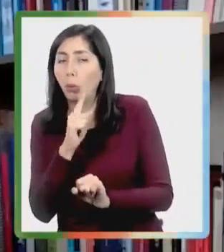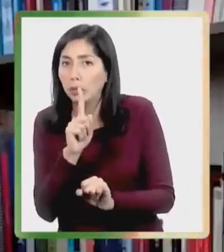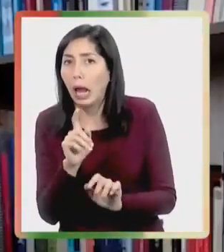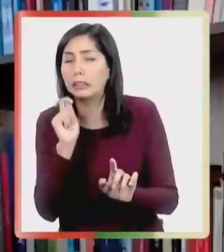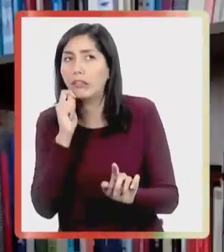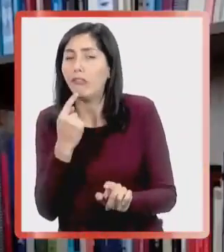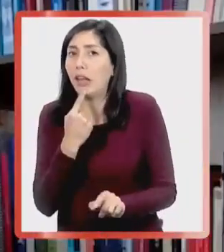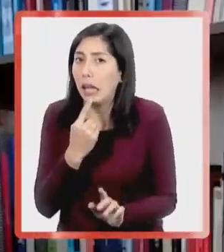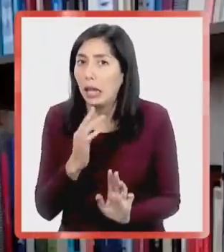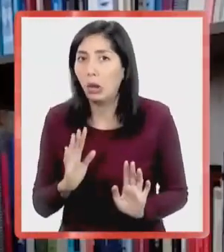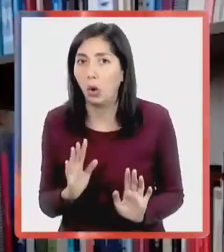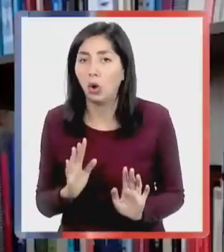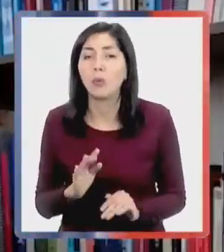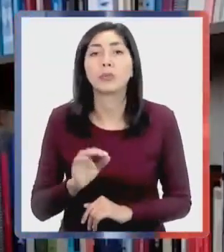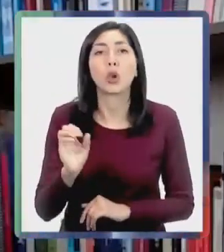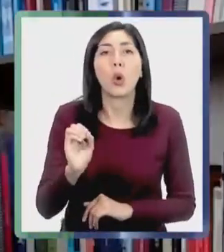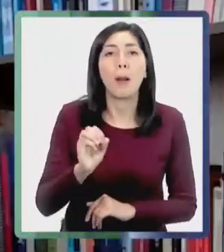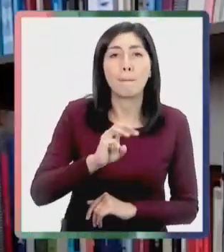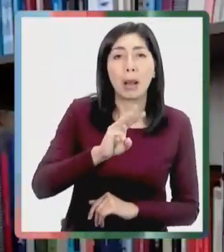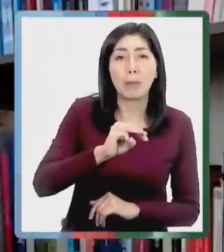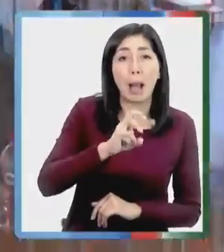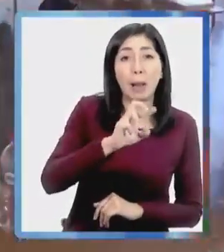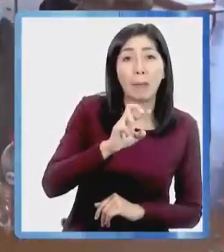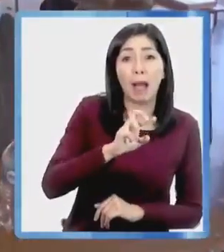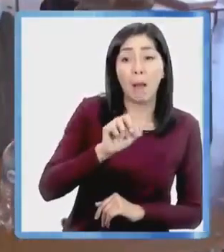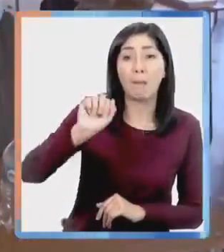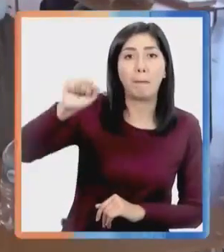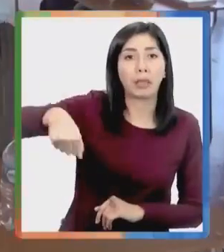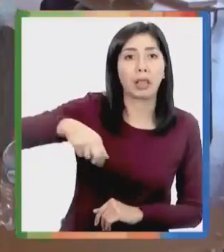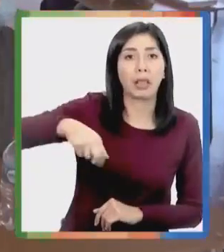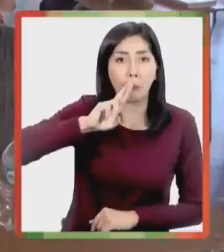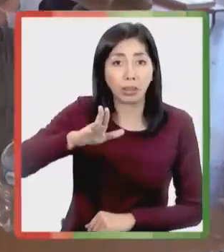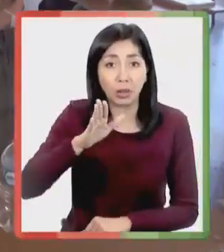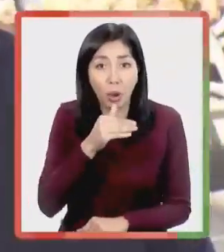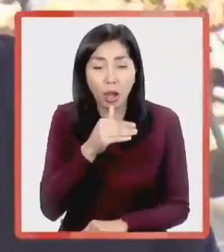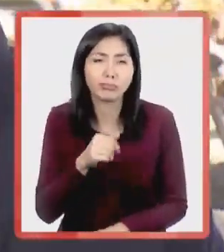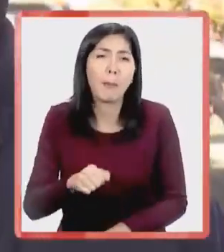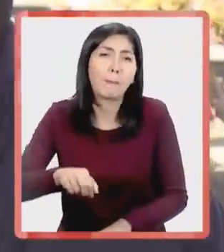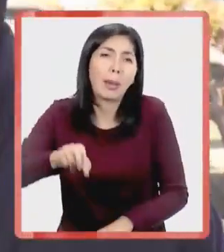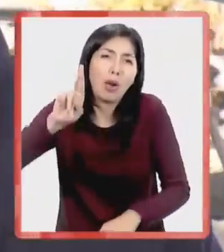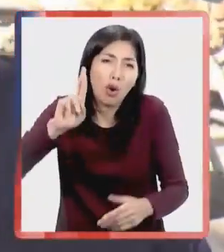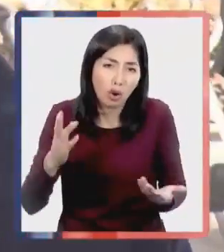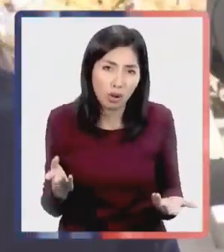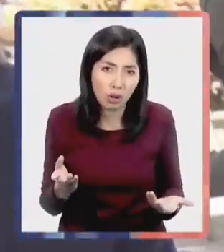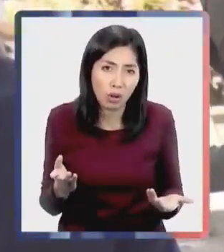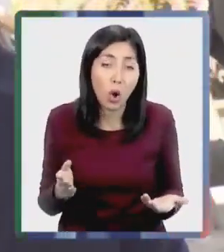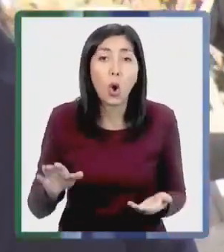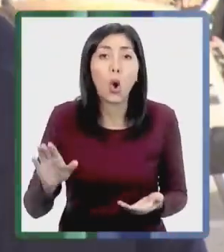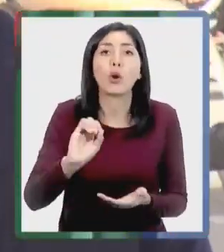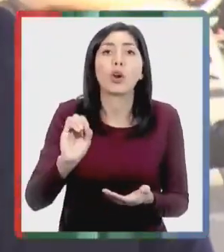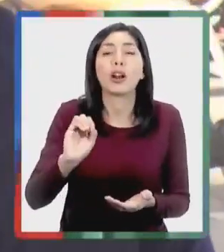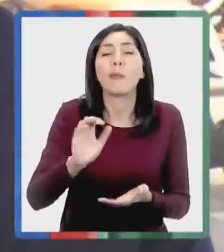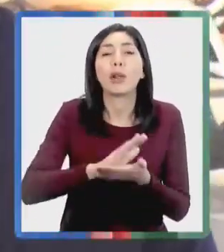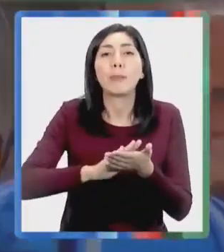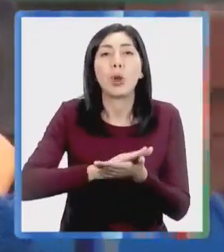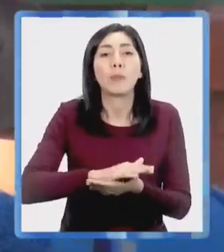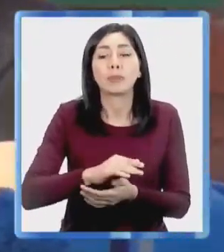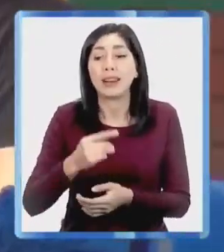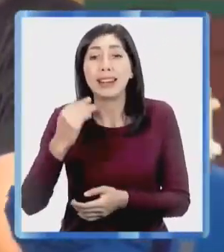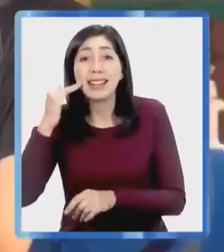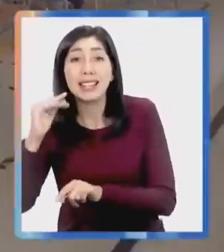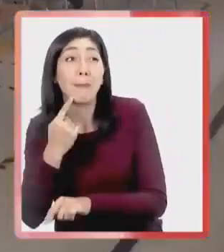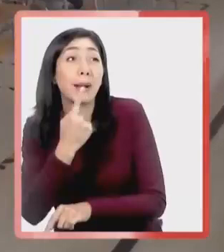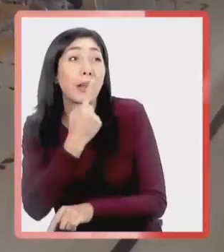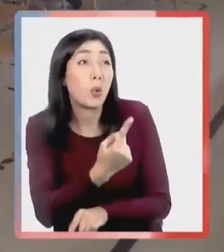preguntar, esto es feo. O si el papá o la mamá de frente no le contesta, pucha, peor todavía. O si el papá o la mamá se ríen y lo tiran para la